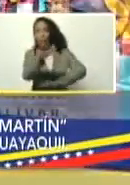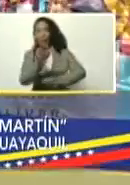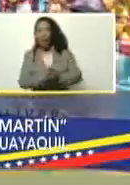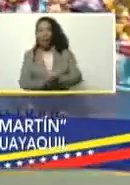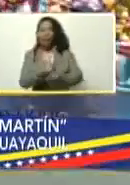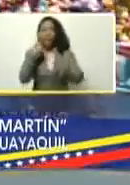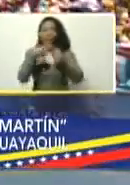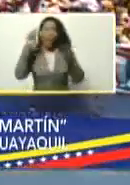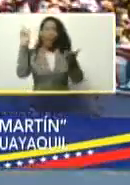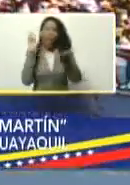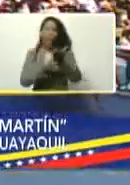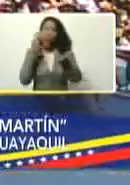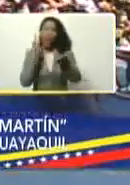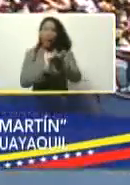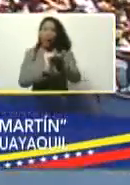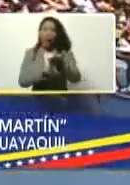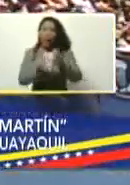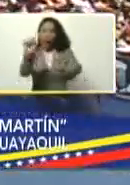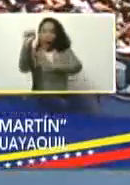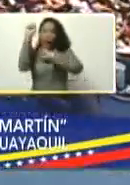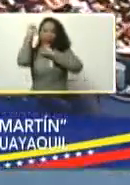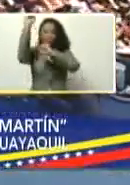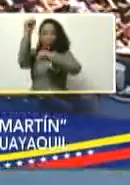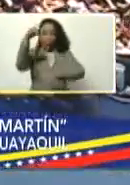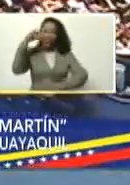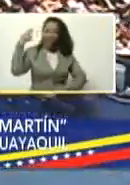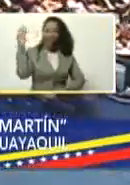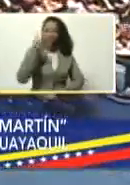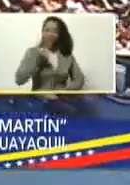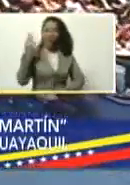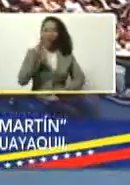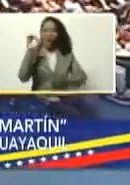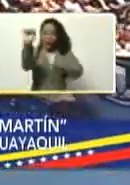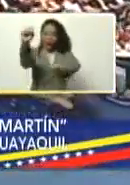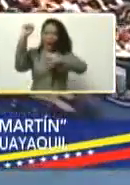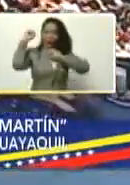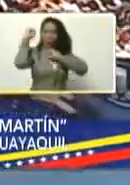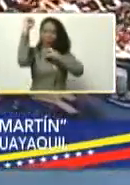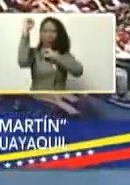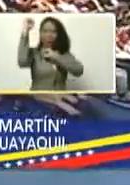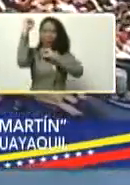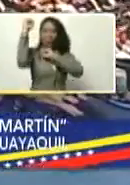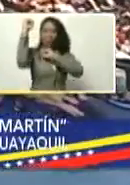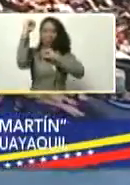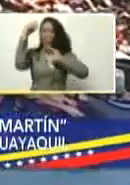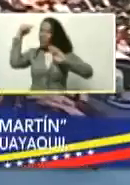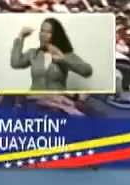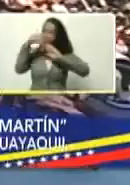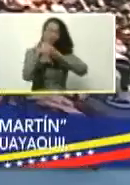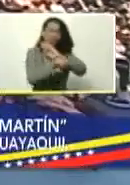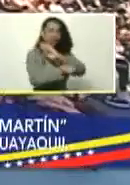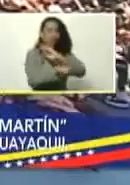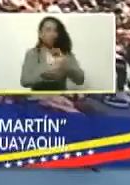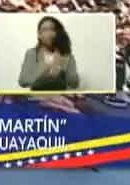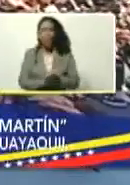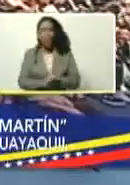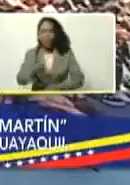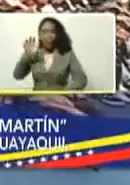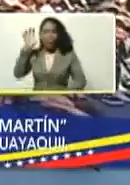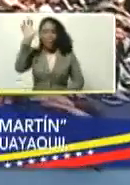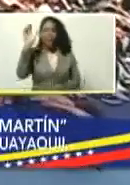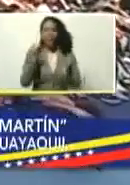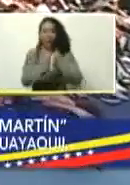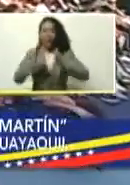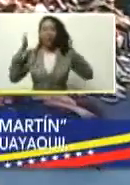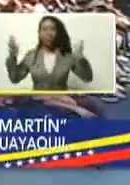pero real, héroes de verdad, héroes de la profundidad de la patria